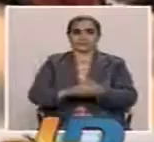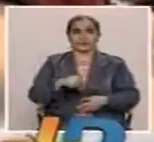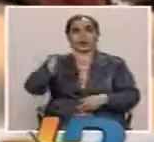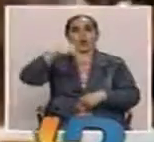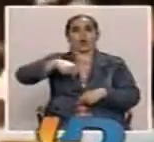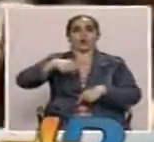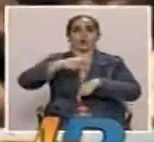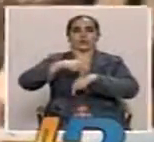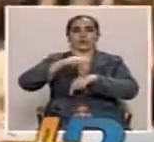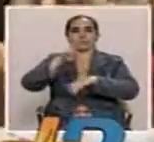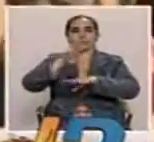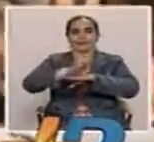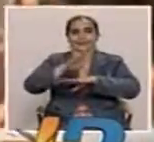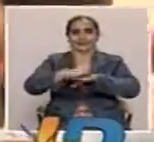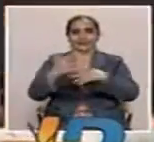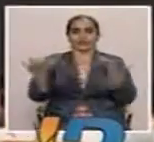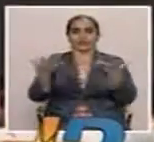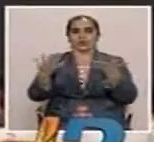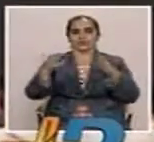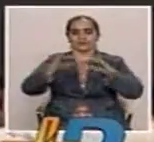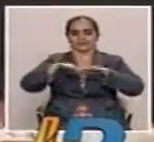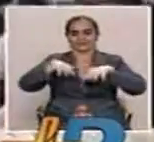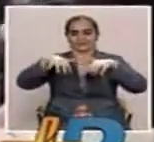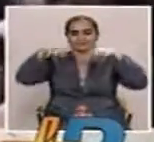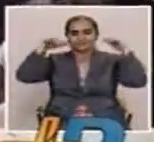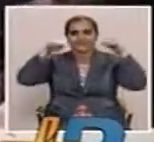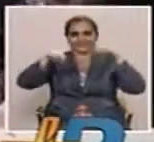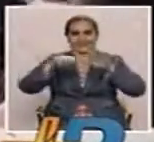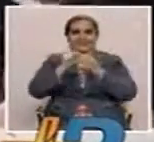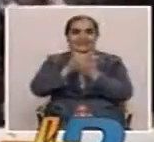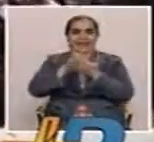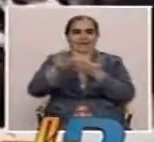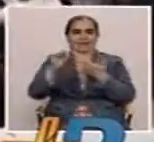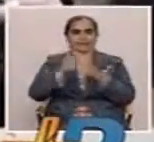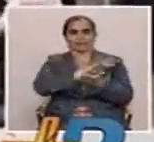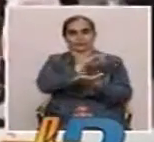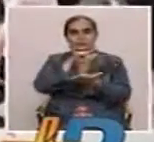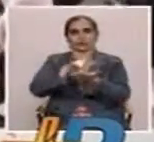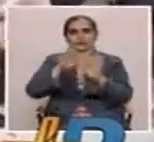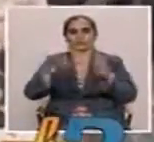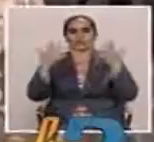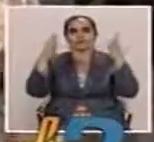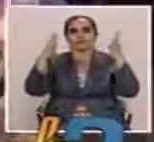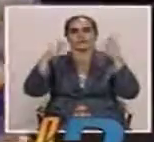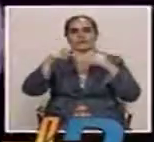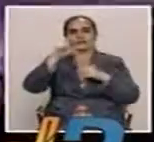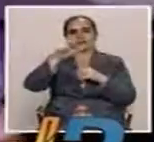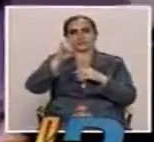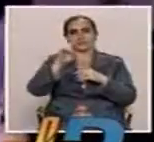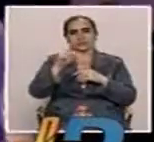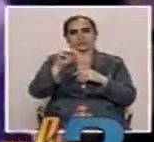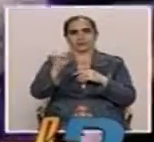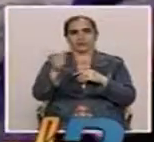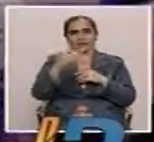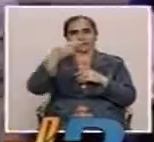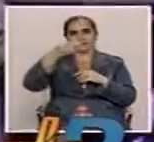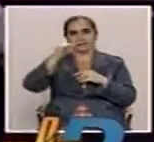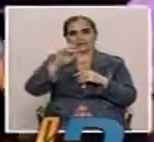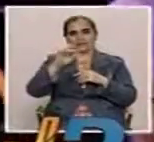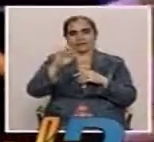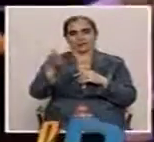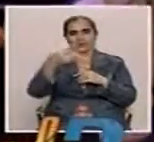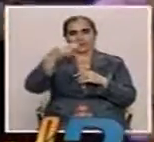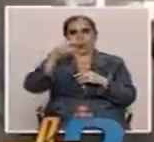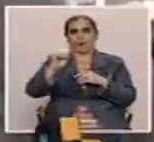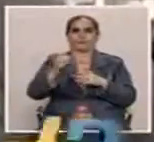las 2 de la tarde, el Teatro al Aire Libre Los Cristales abre sus puertas al gran festival Ciudad Hip Hop, donde se realizarán los conciertos de los diferentes